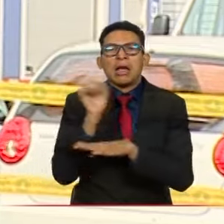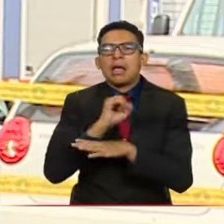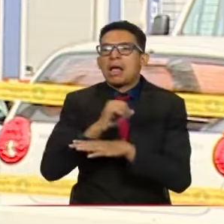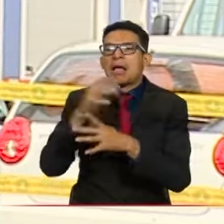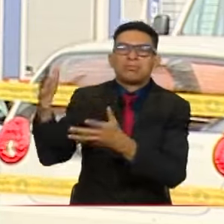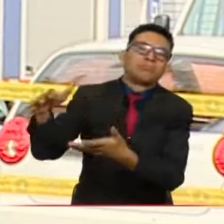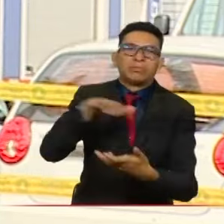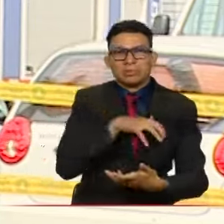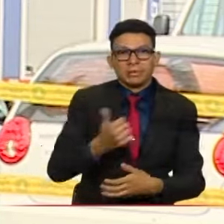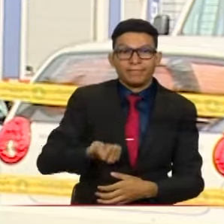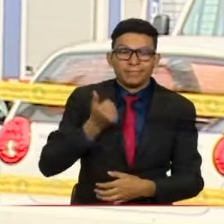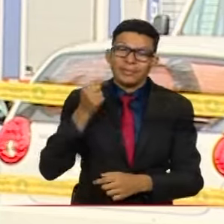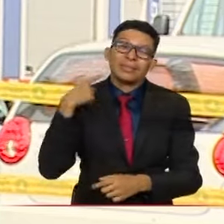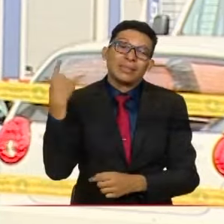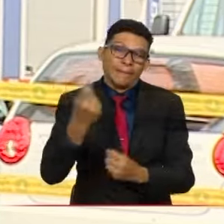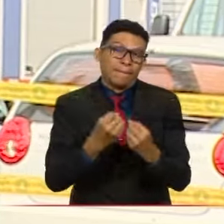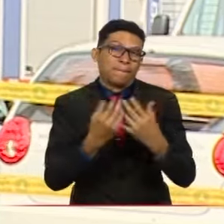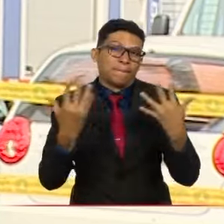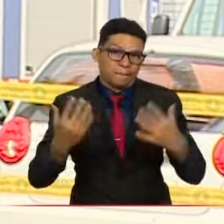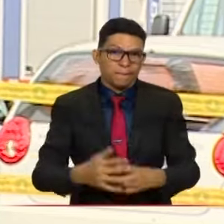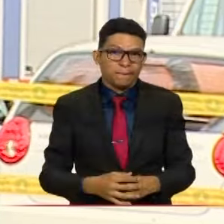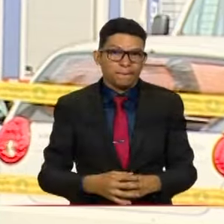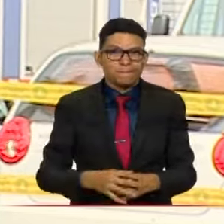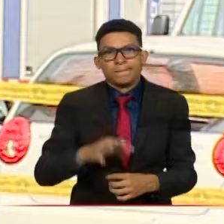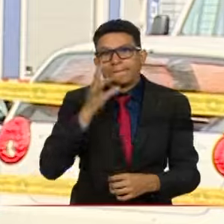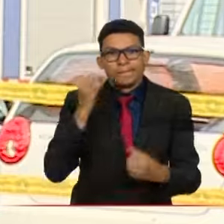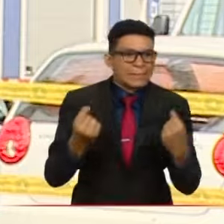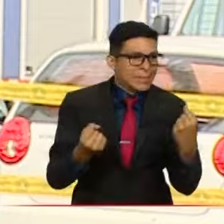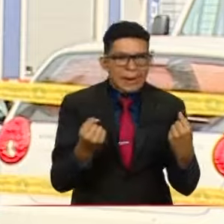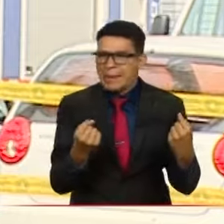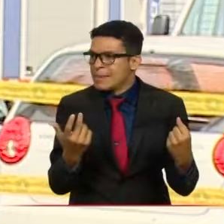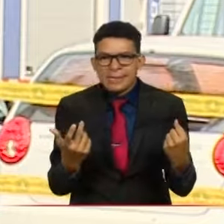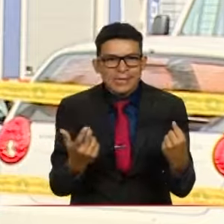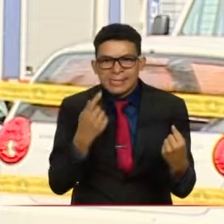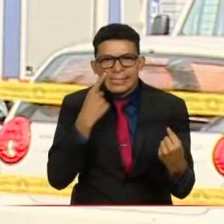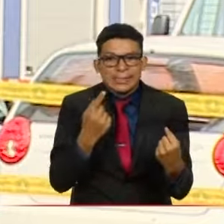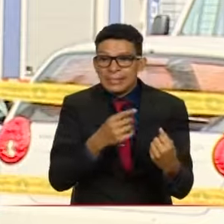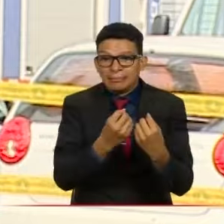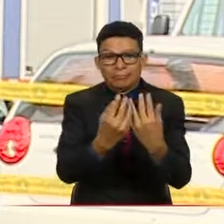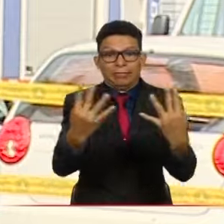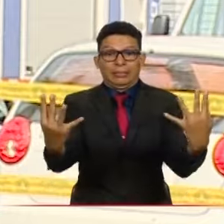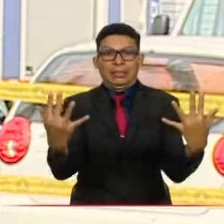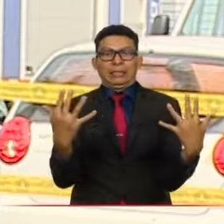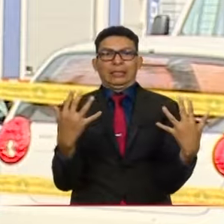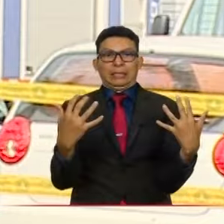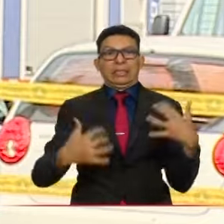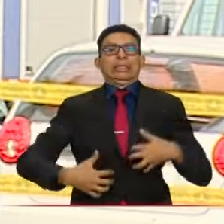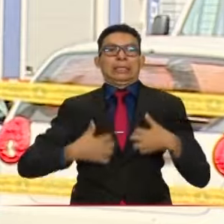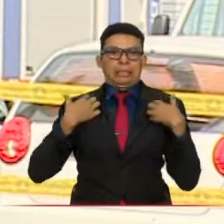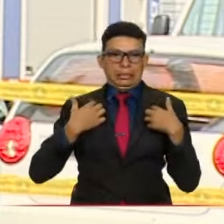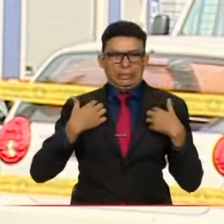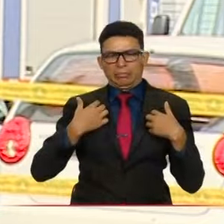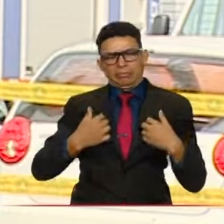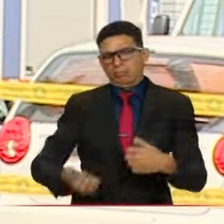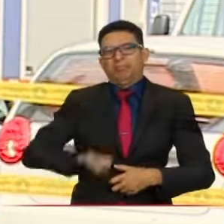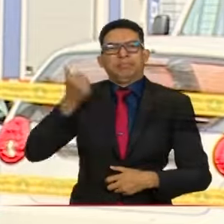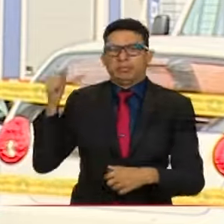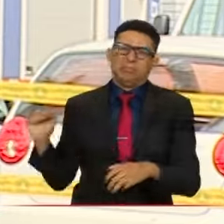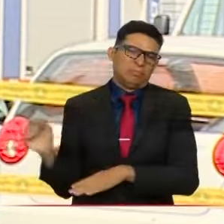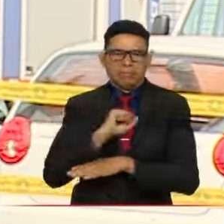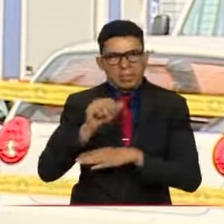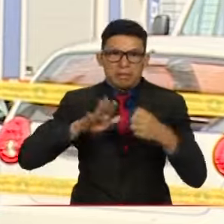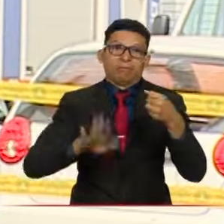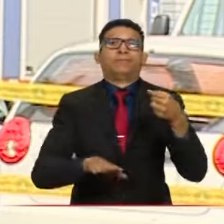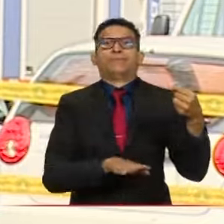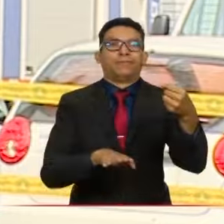la fuerza, como muchas veces lo han hecho. Y el señor operario, pues frente a toda esta cantidad de gente, pues se asustó y lo que hizo fue tomar una mala decisión. Por